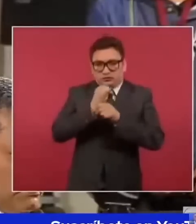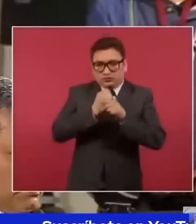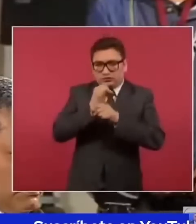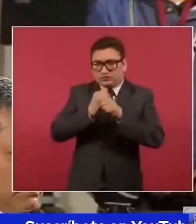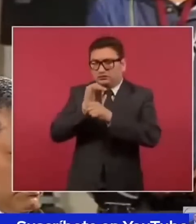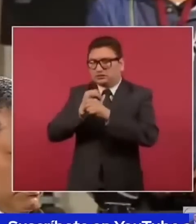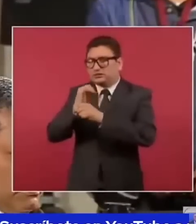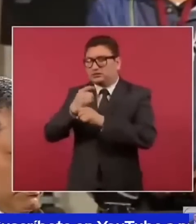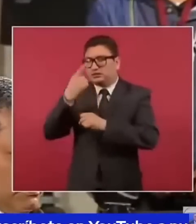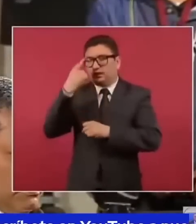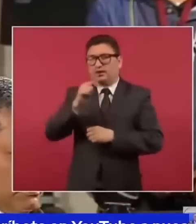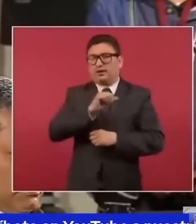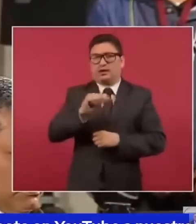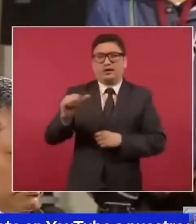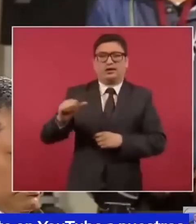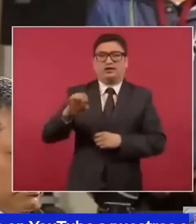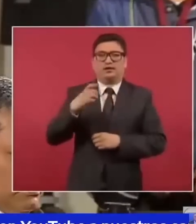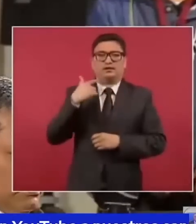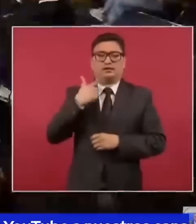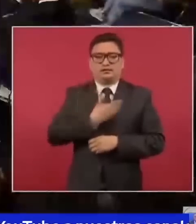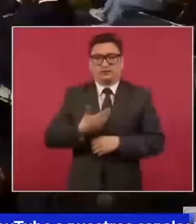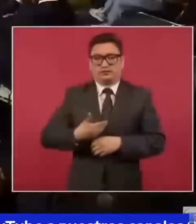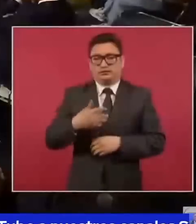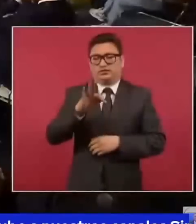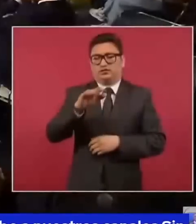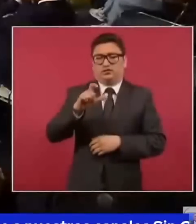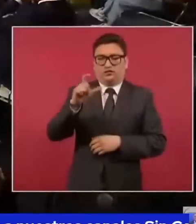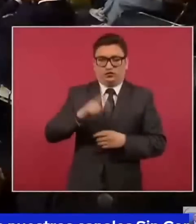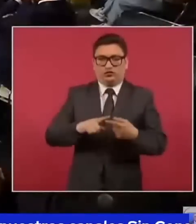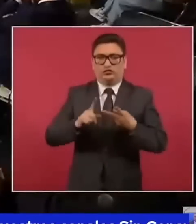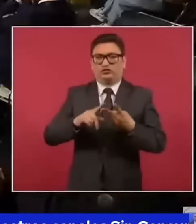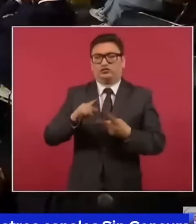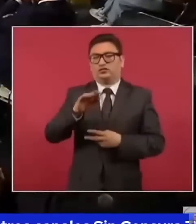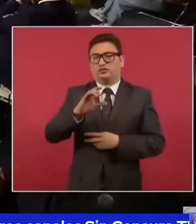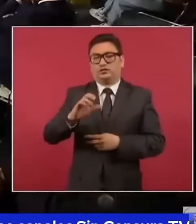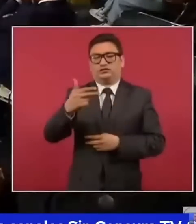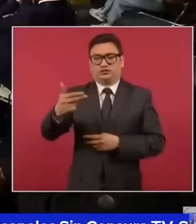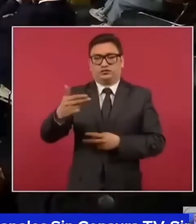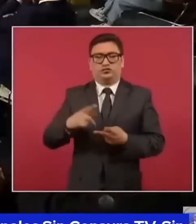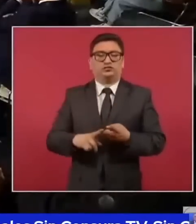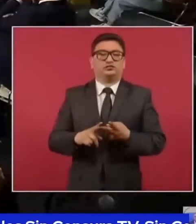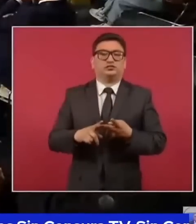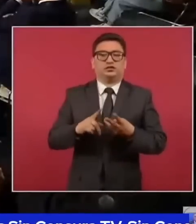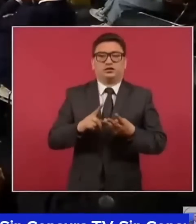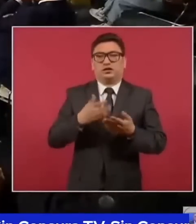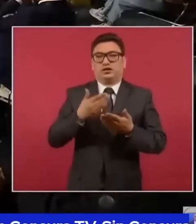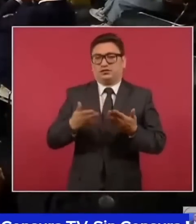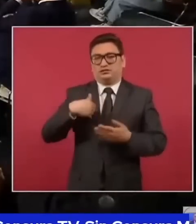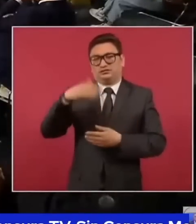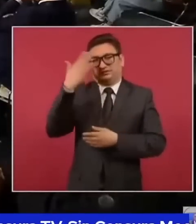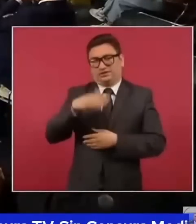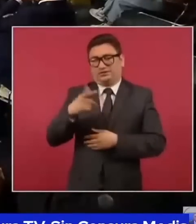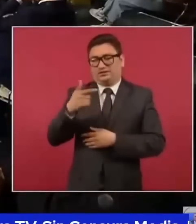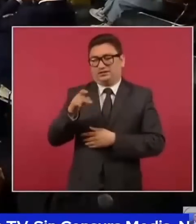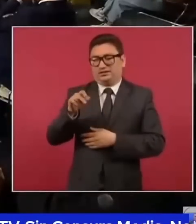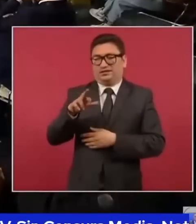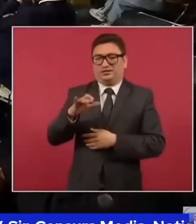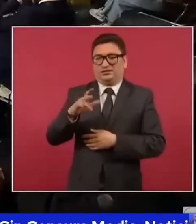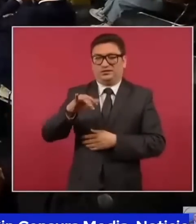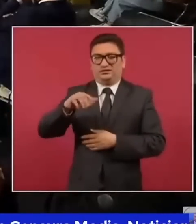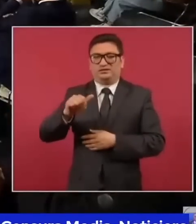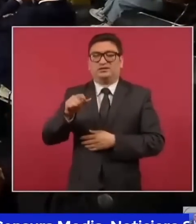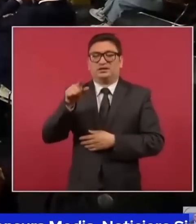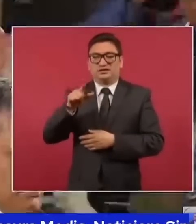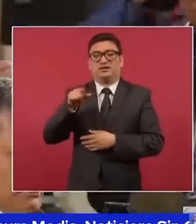investigaciones para los expresidentes Vicente Fox, Felipe Calderón, ahora que sabemos que Genaro García Luna fue encumbrado en